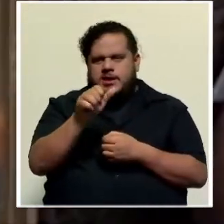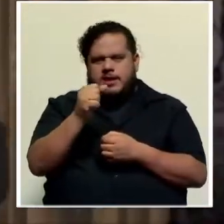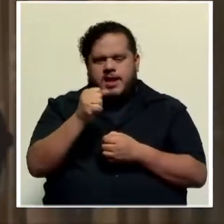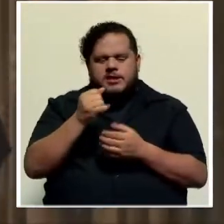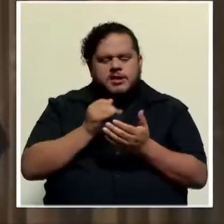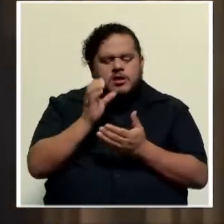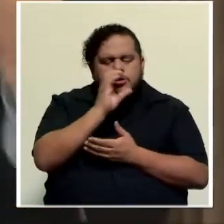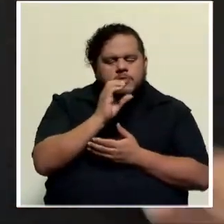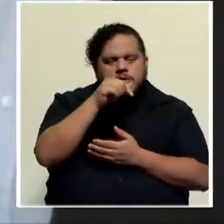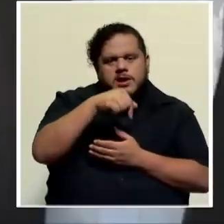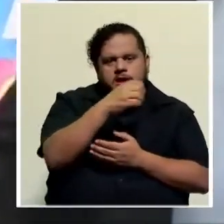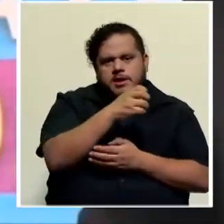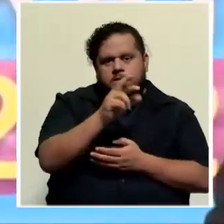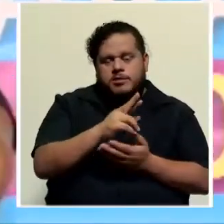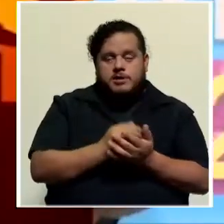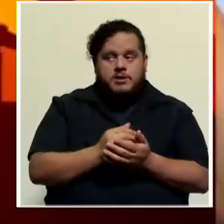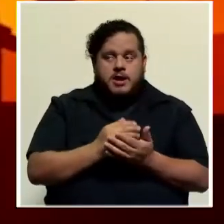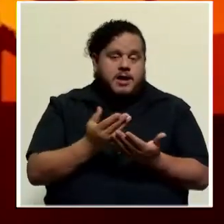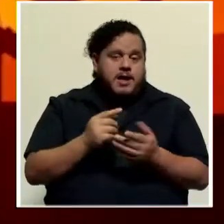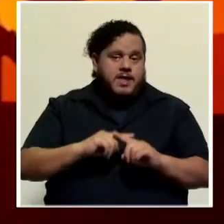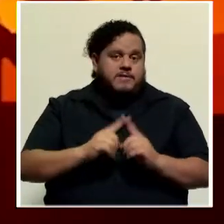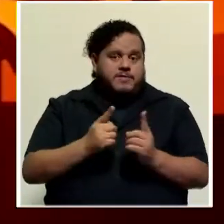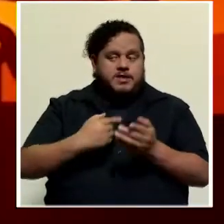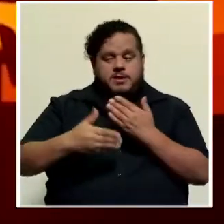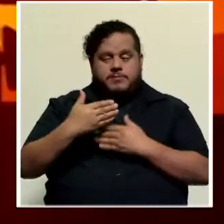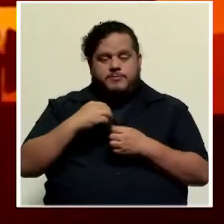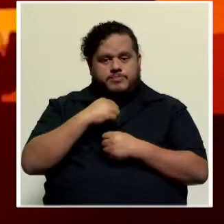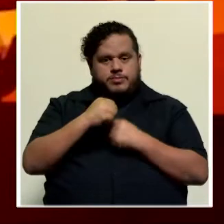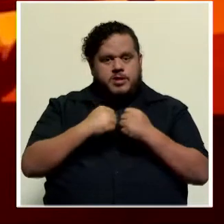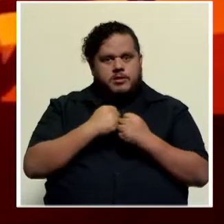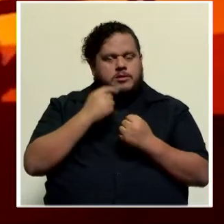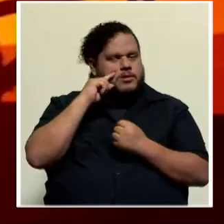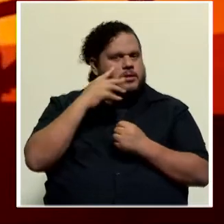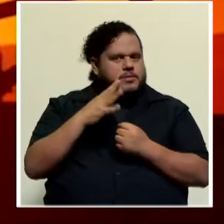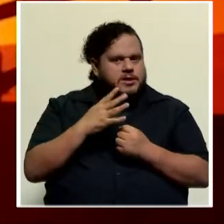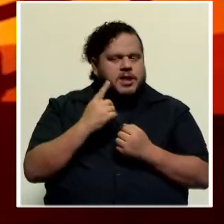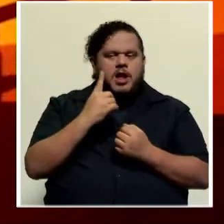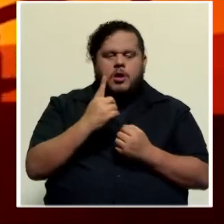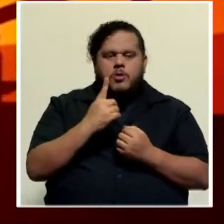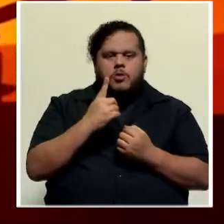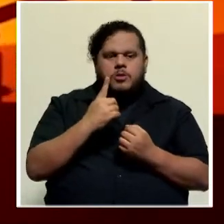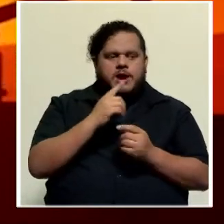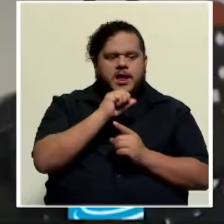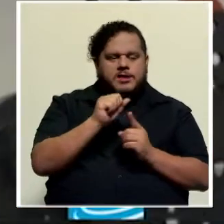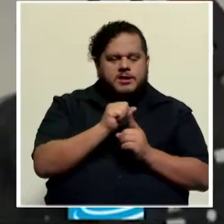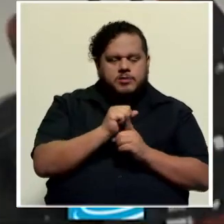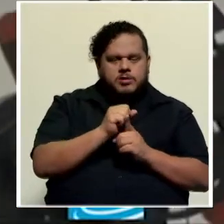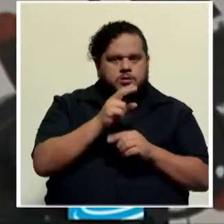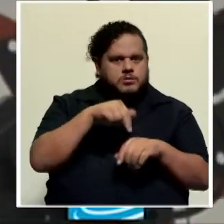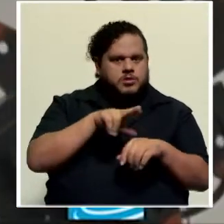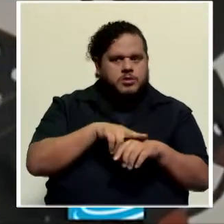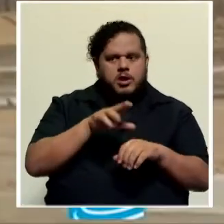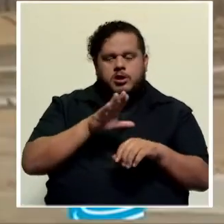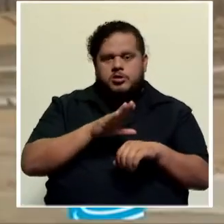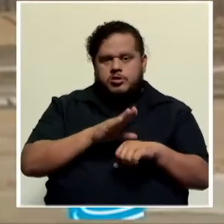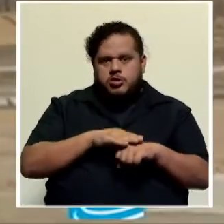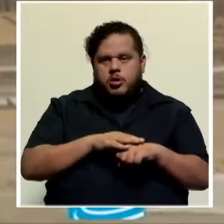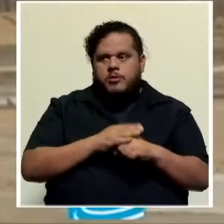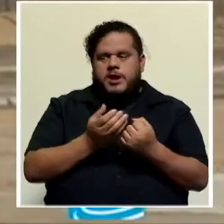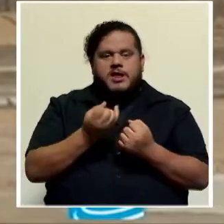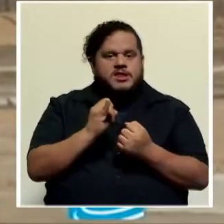de lo que ocurría hace algunos años, cuando parecía haber un consenso nacional sobre la inconveniencia de